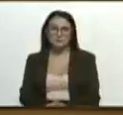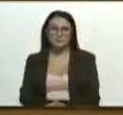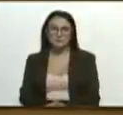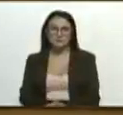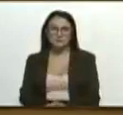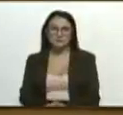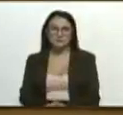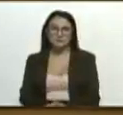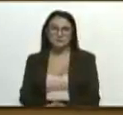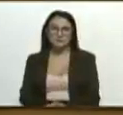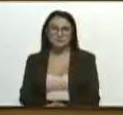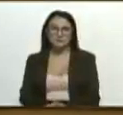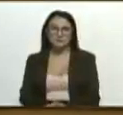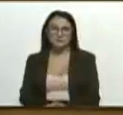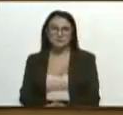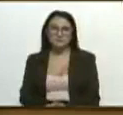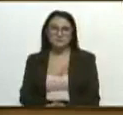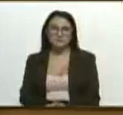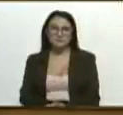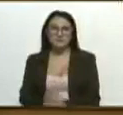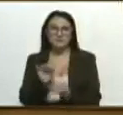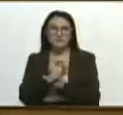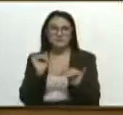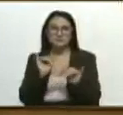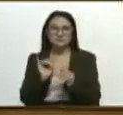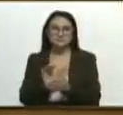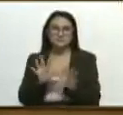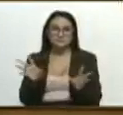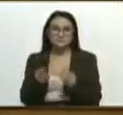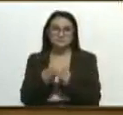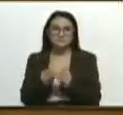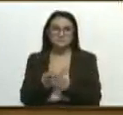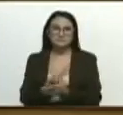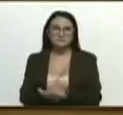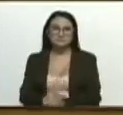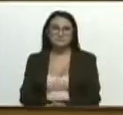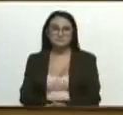Se va a cerrar. Se cierra.